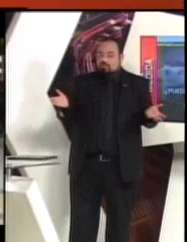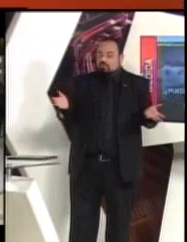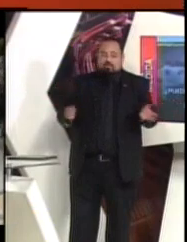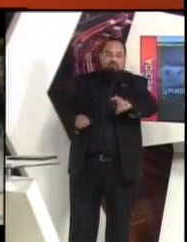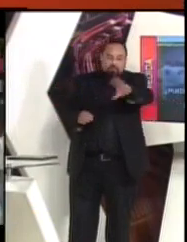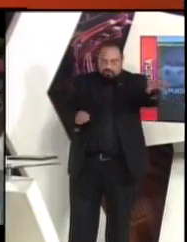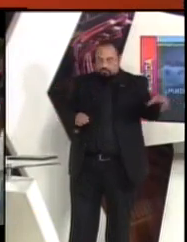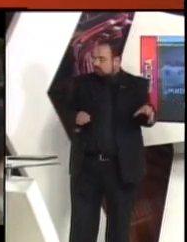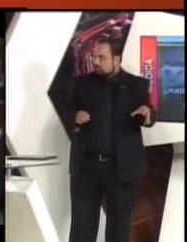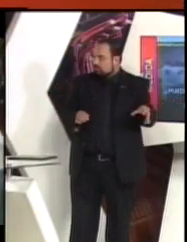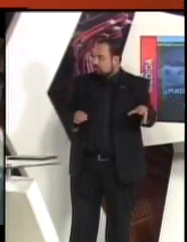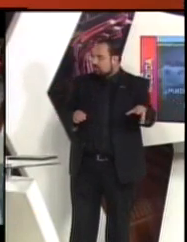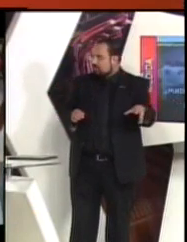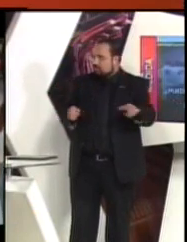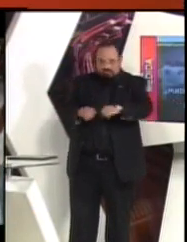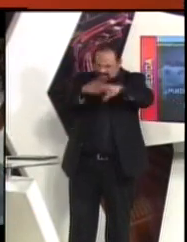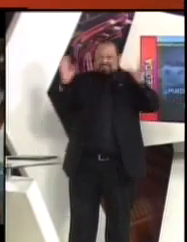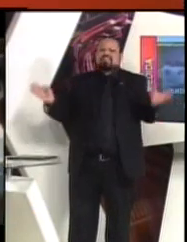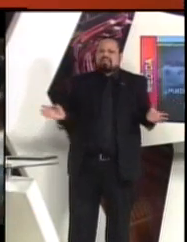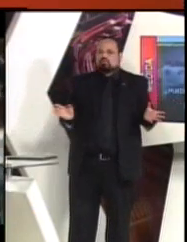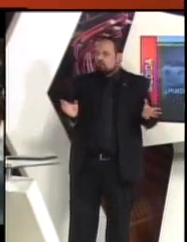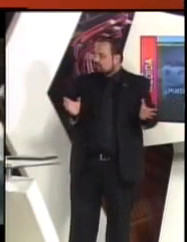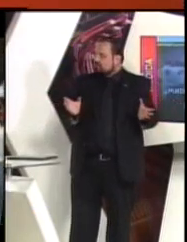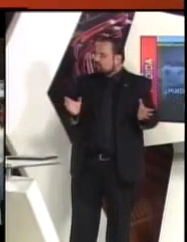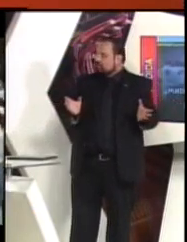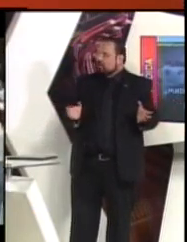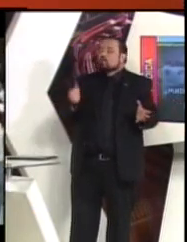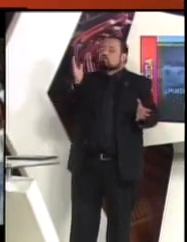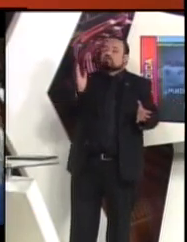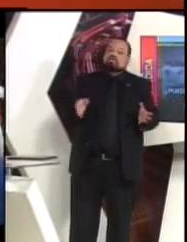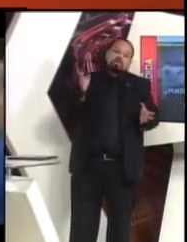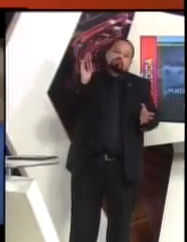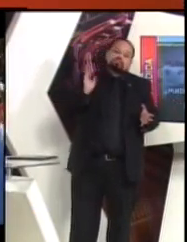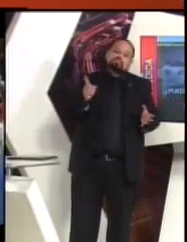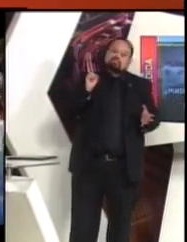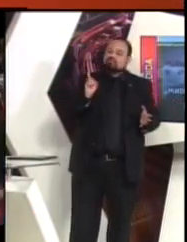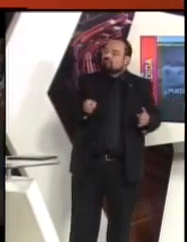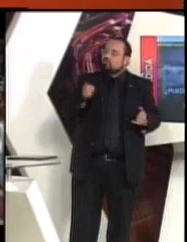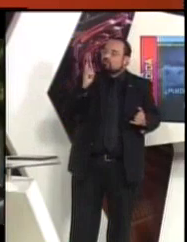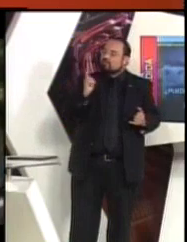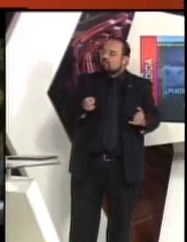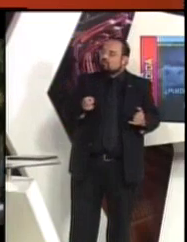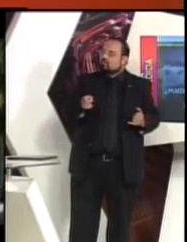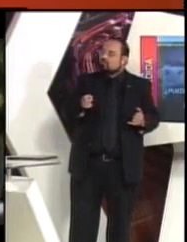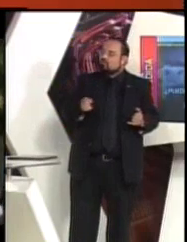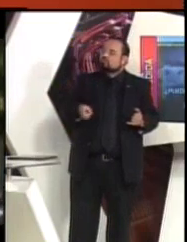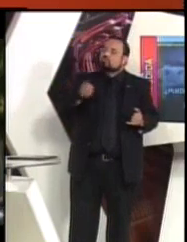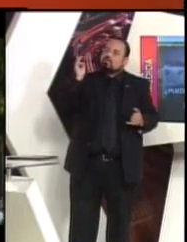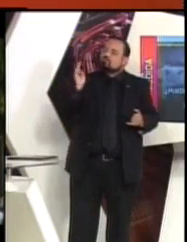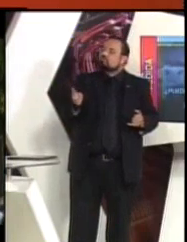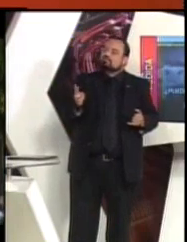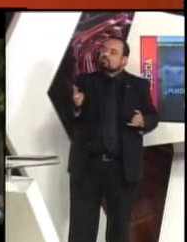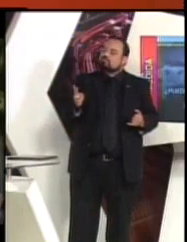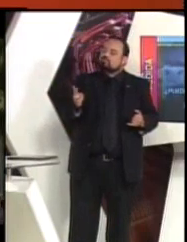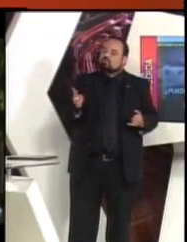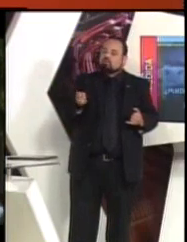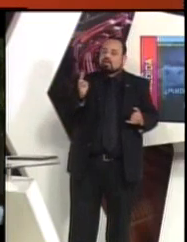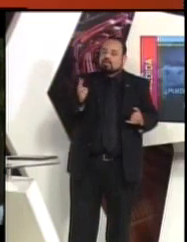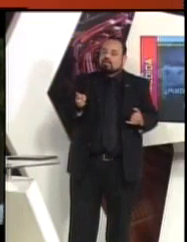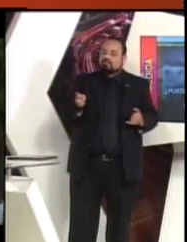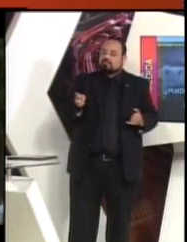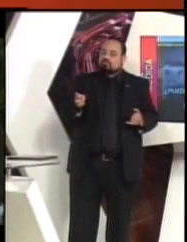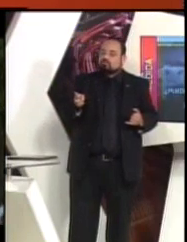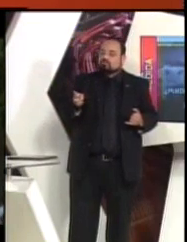cual hemos estado hablando y los transportes metropolitanos en general todo el transporte donde ya no se está respetando el tema de los aforos donde ya no se está respetando